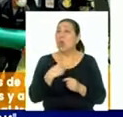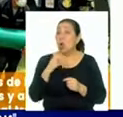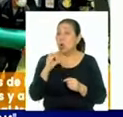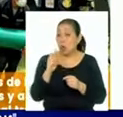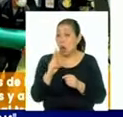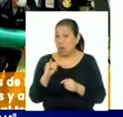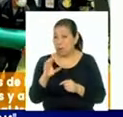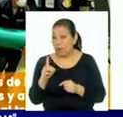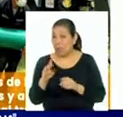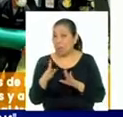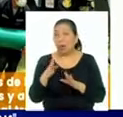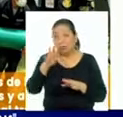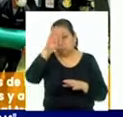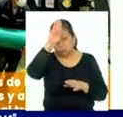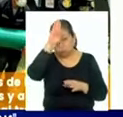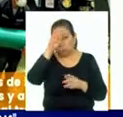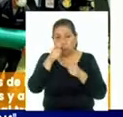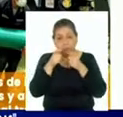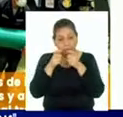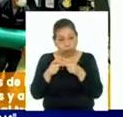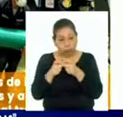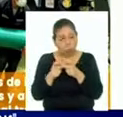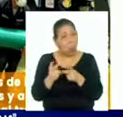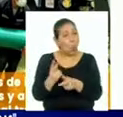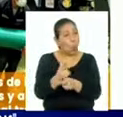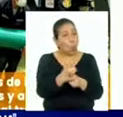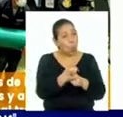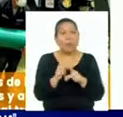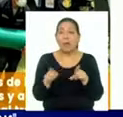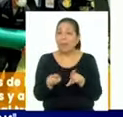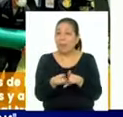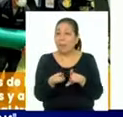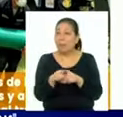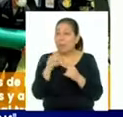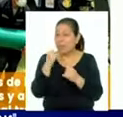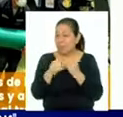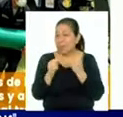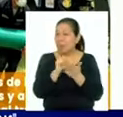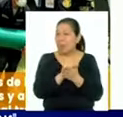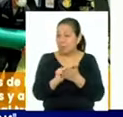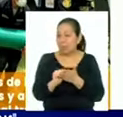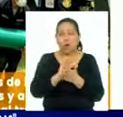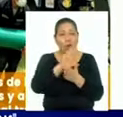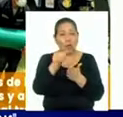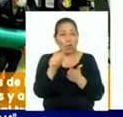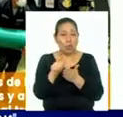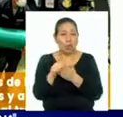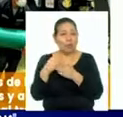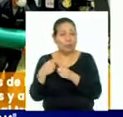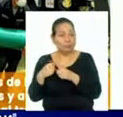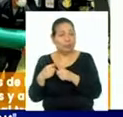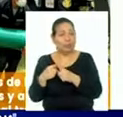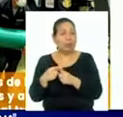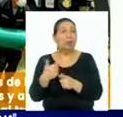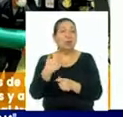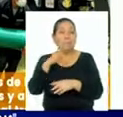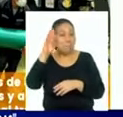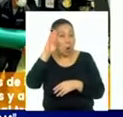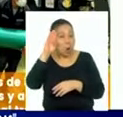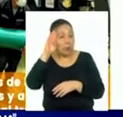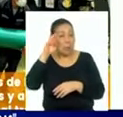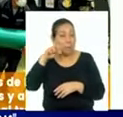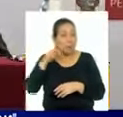incluyó bomberos e inspectores que ejercen funciones de seguridad. Este fin de mes estarán vacunados todos los efectivos en actividad de la Policía Nacional